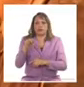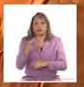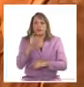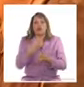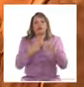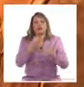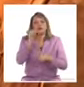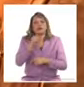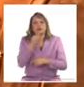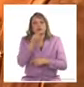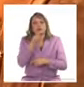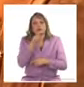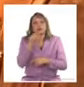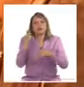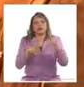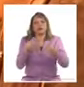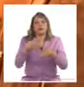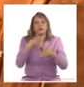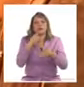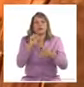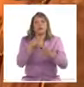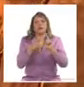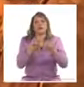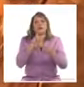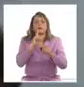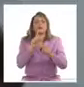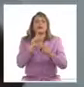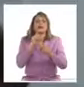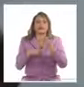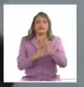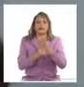sus entradas para la sala B de Pavexpo, donde